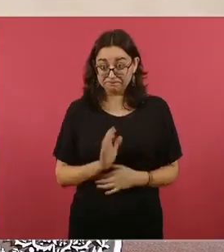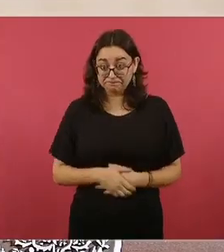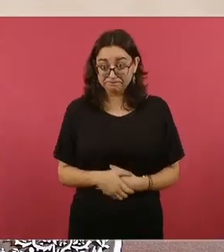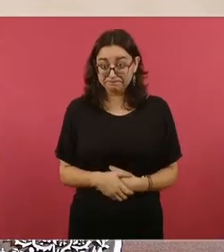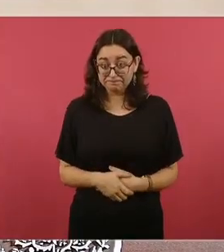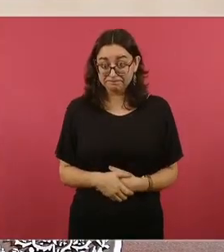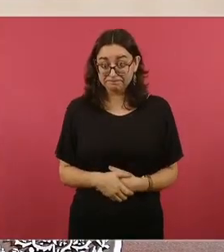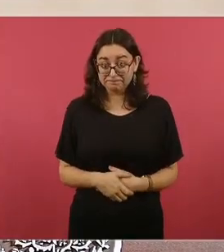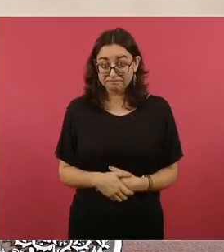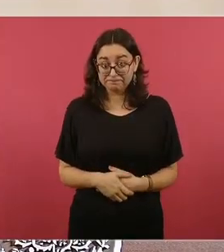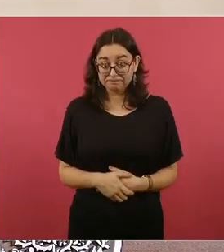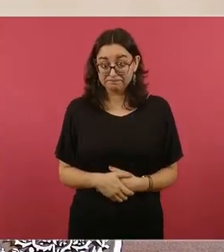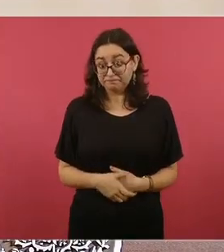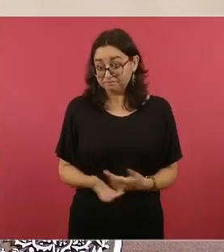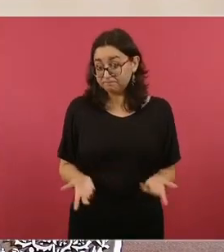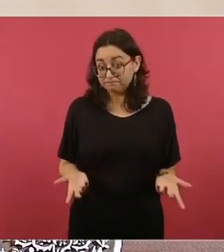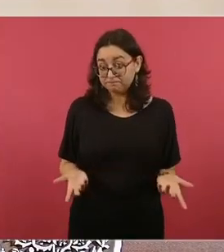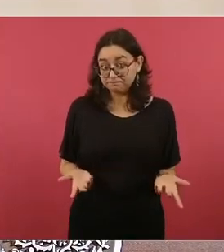A ver si